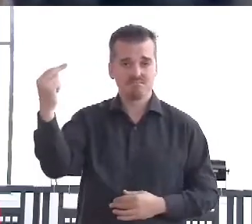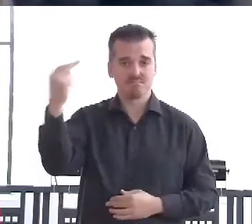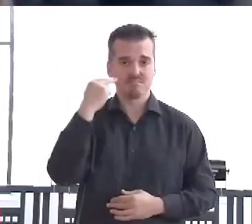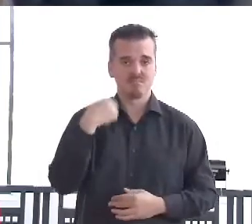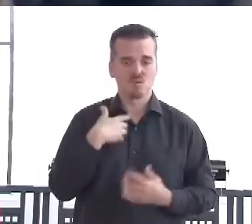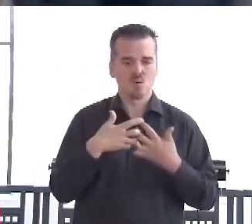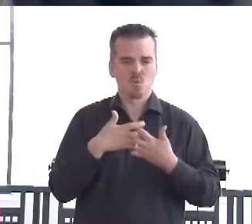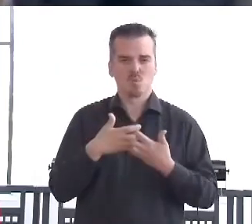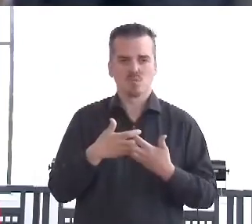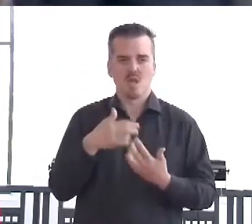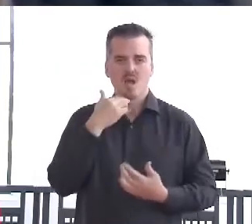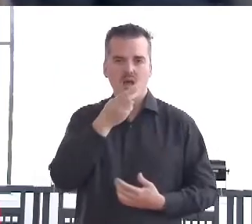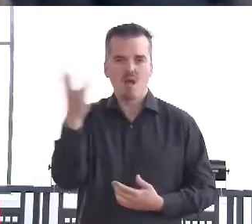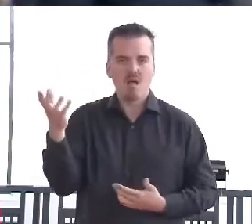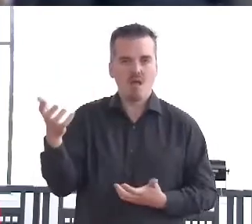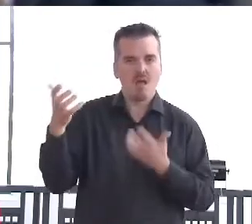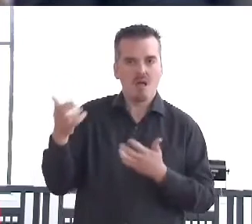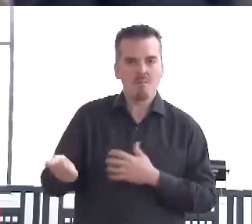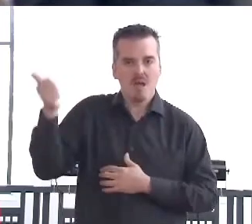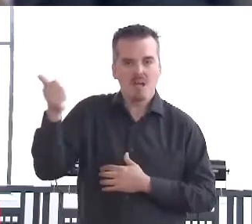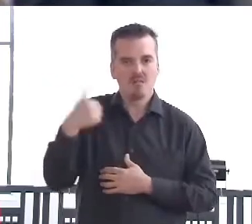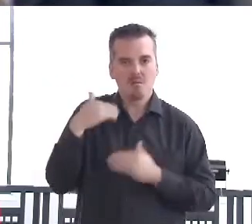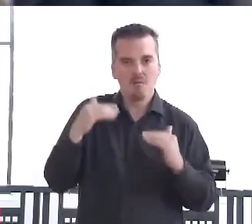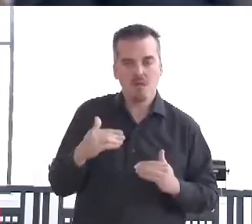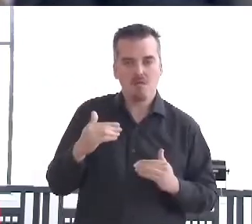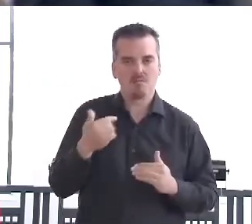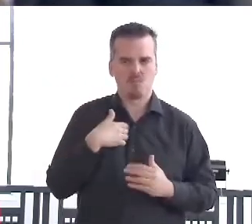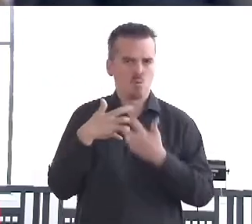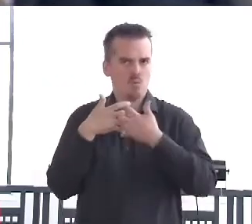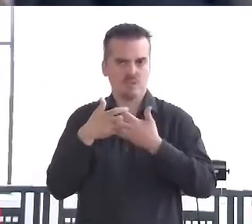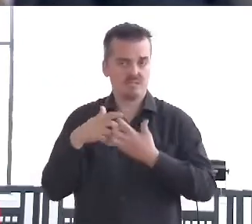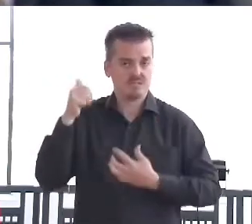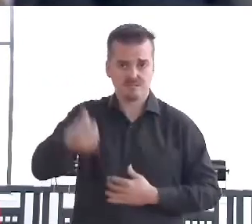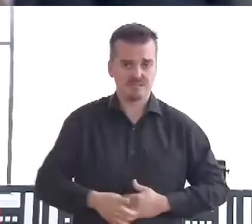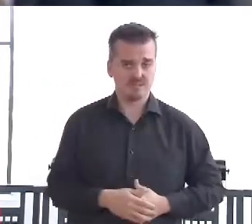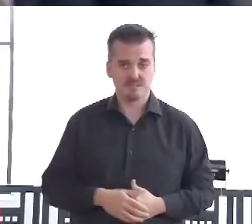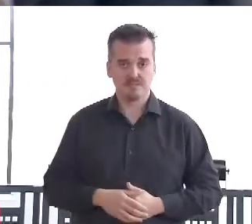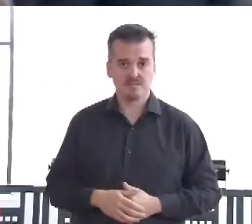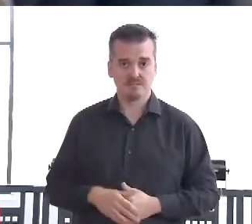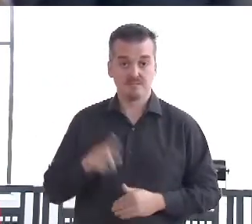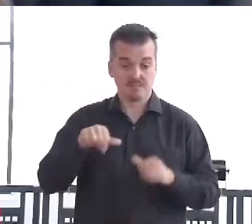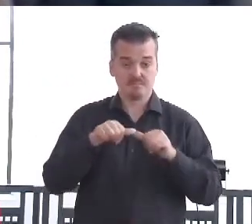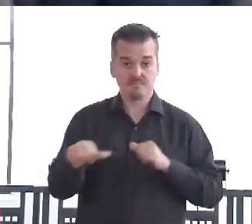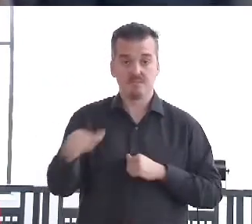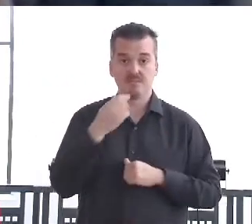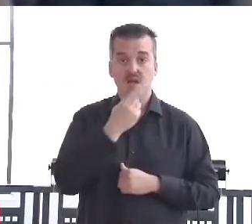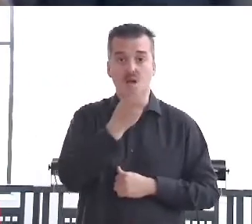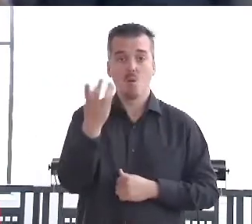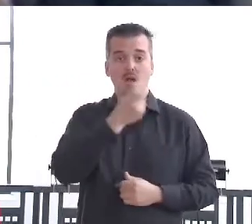todo tipo de privilegios. Y cuando algunos en España, y claramente los